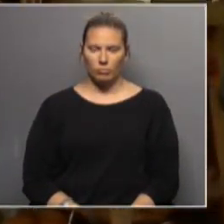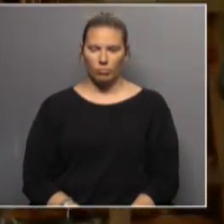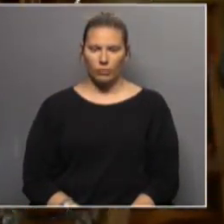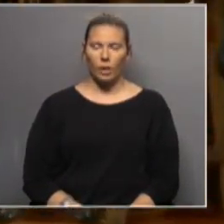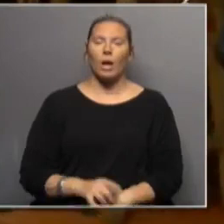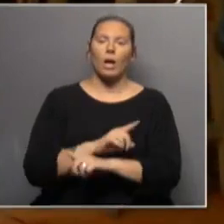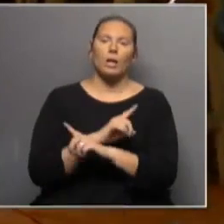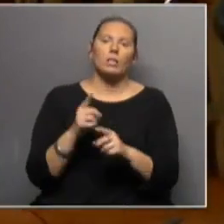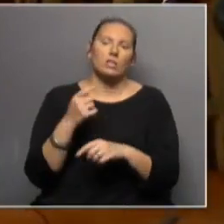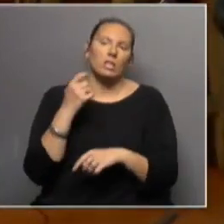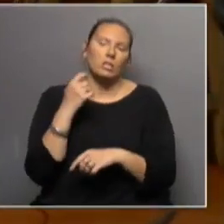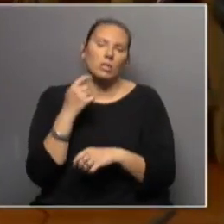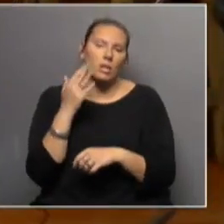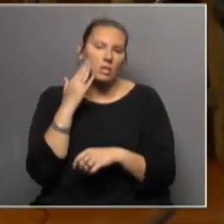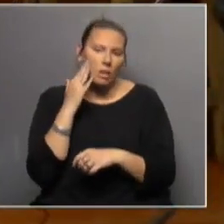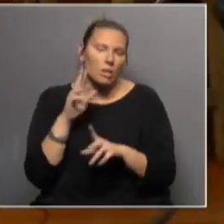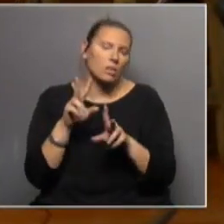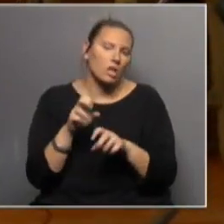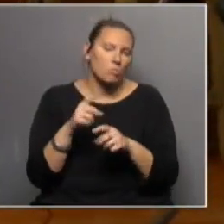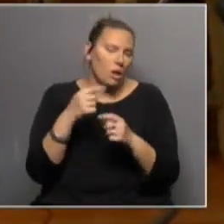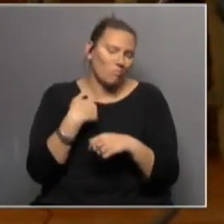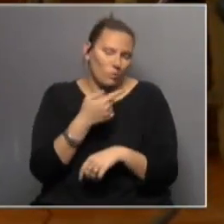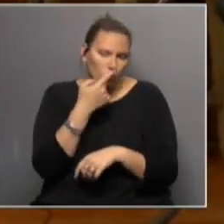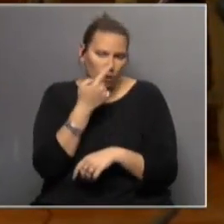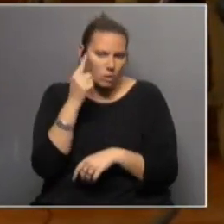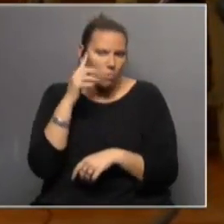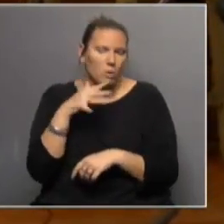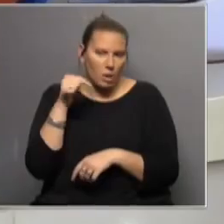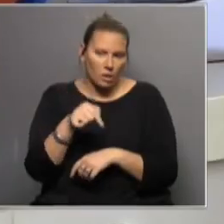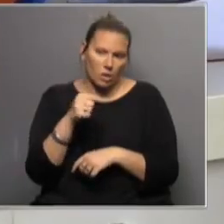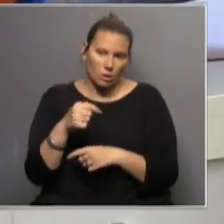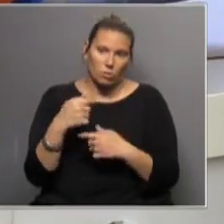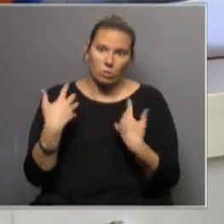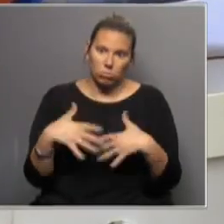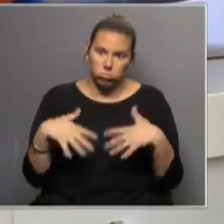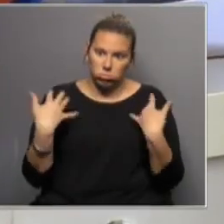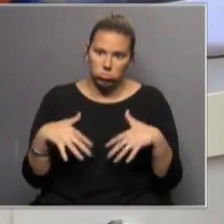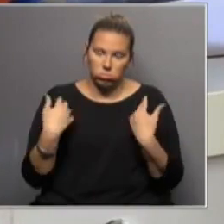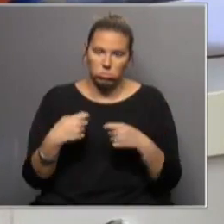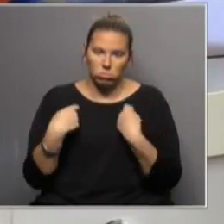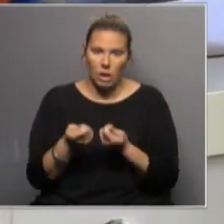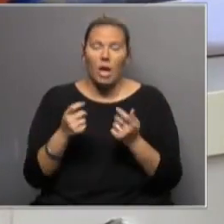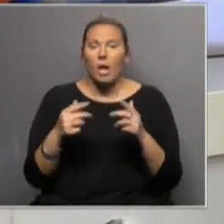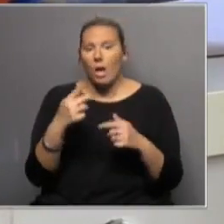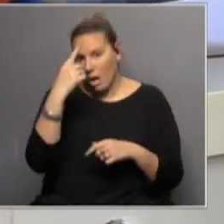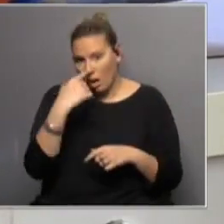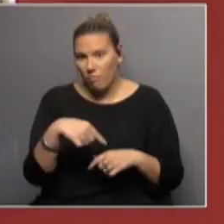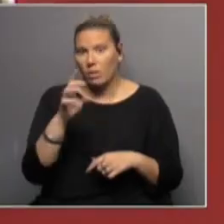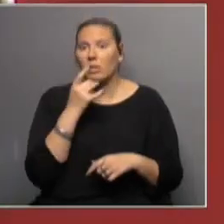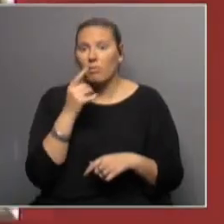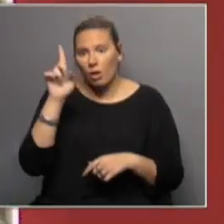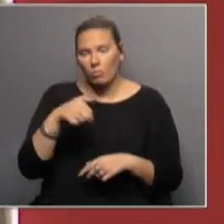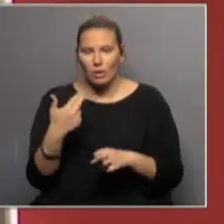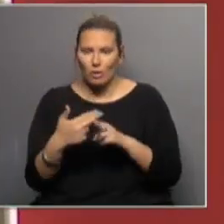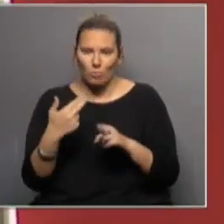Sin meternos en números, cuestiones domésticas que no nos interesan, debe comer este bicho también, debe ser. Sí, bueno, el elefante blanco por eso. Ahí va, el nombre tiene que